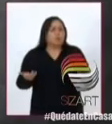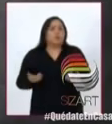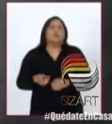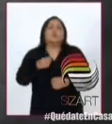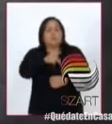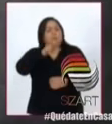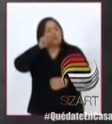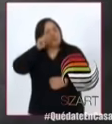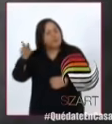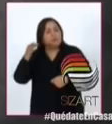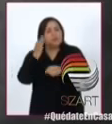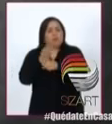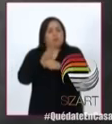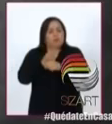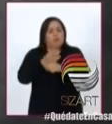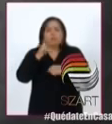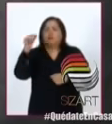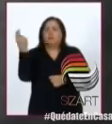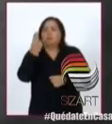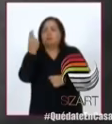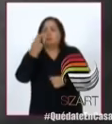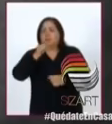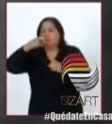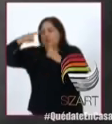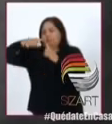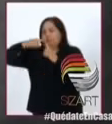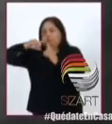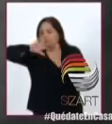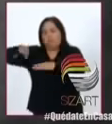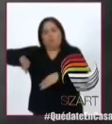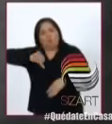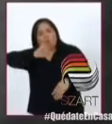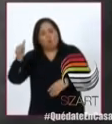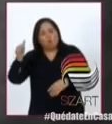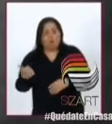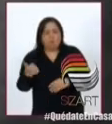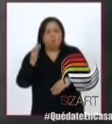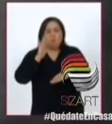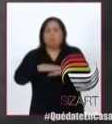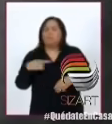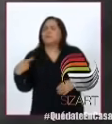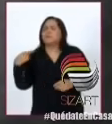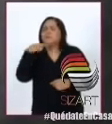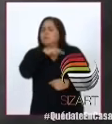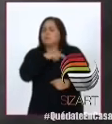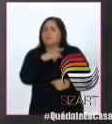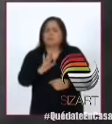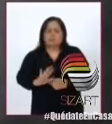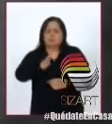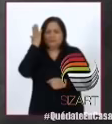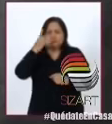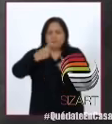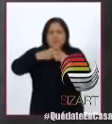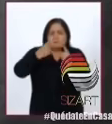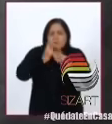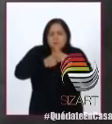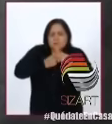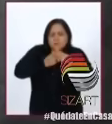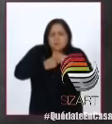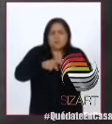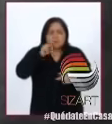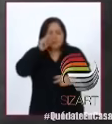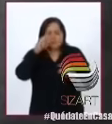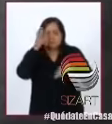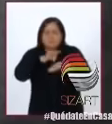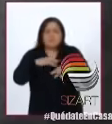Resolvamos el problema sin recurrir al algoritmo de la división, haciéndolo de una manera rápida y expresando la operación de manera